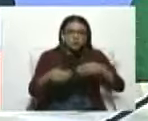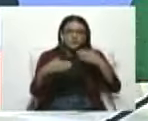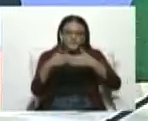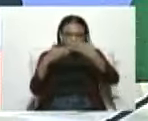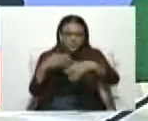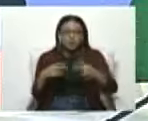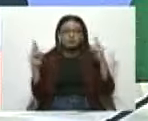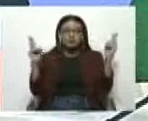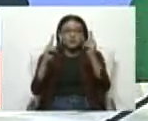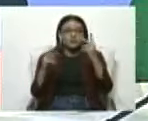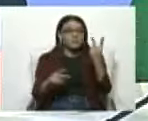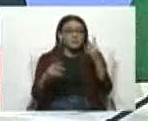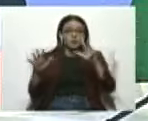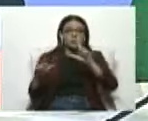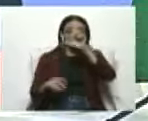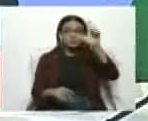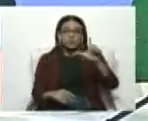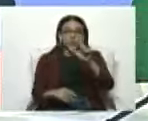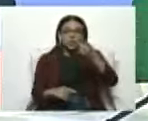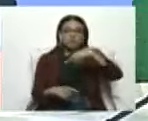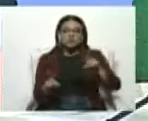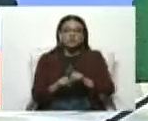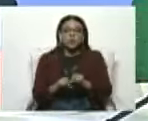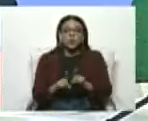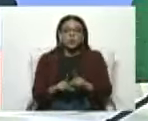julio. No caer en improvisaciones,